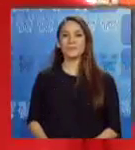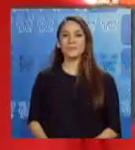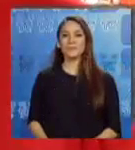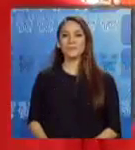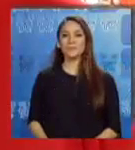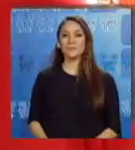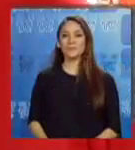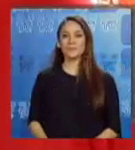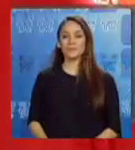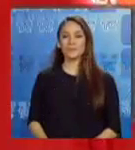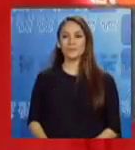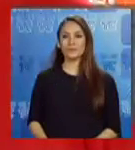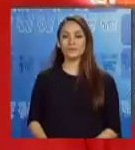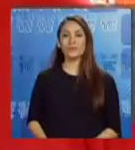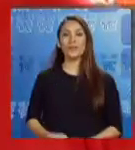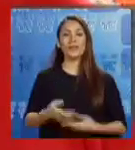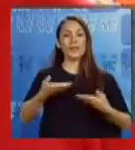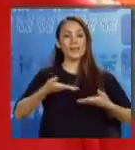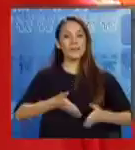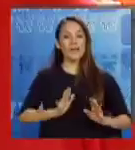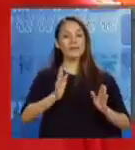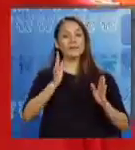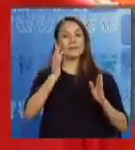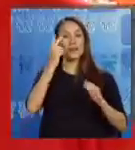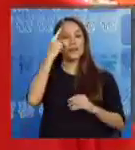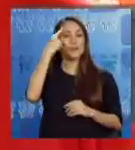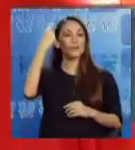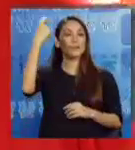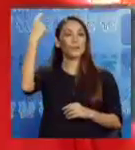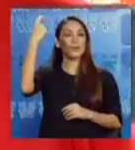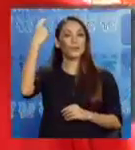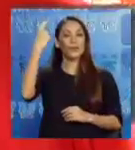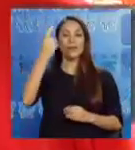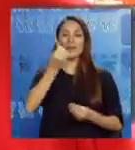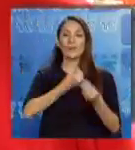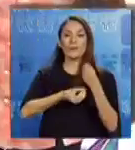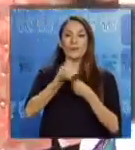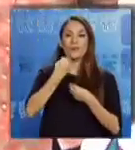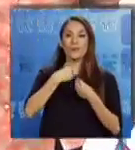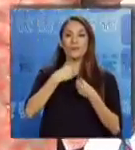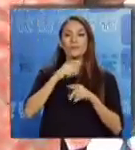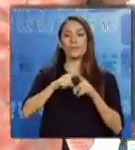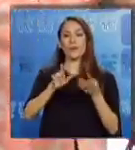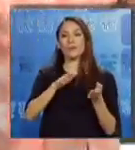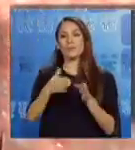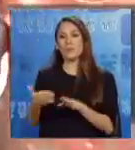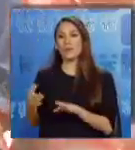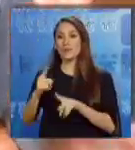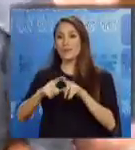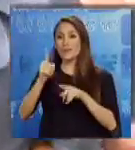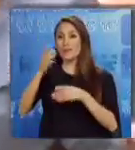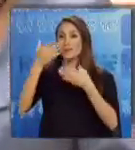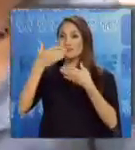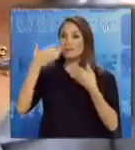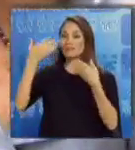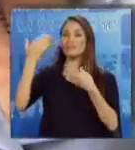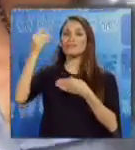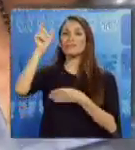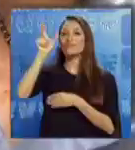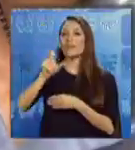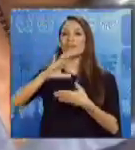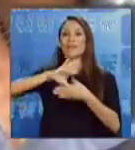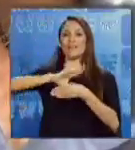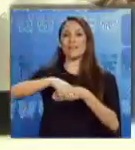Pues nace la ilusión, vive de la caricia, se alimenta con besos y muere por la traición. Con sus amorfinos da la bienvenida al